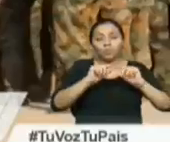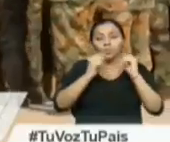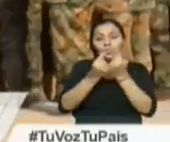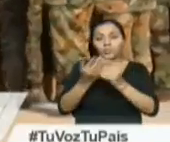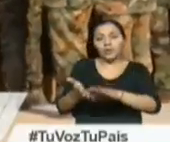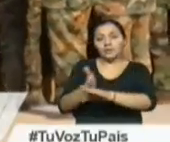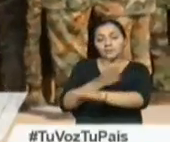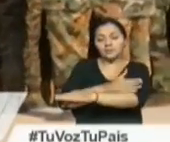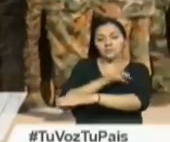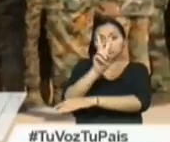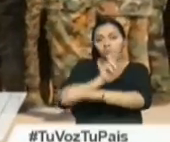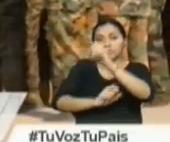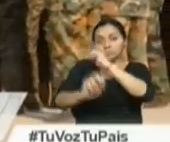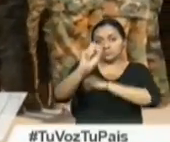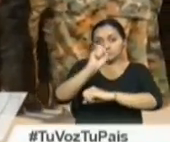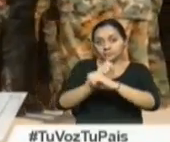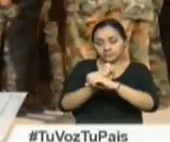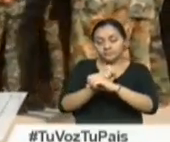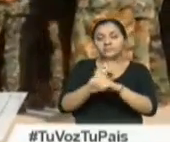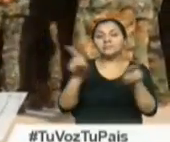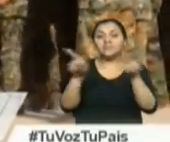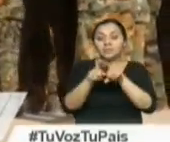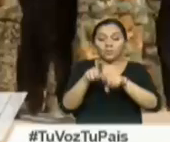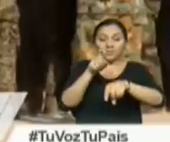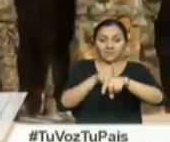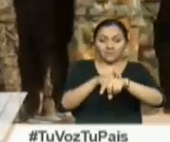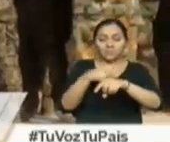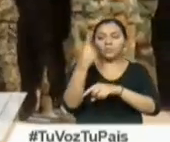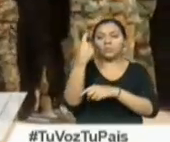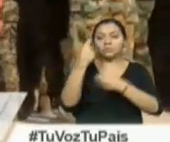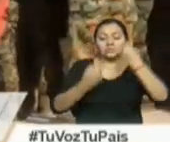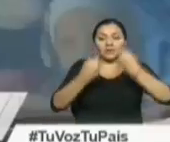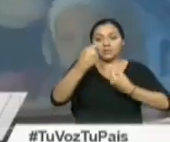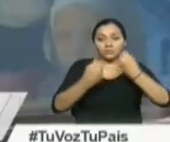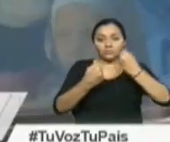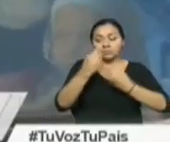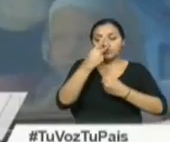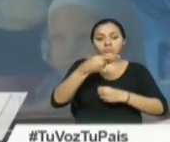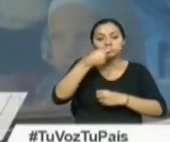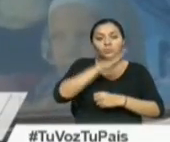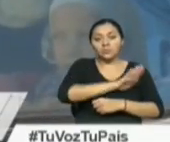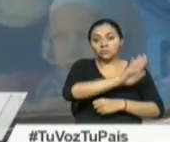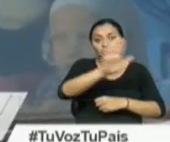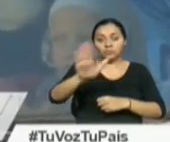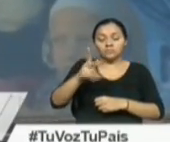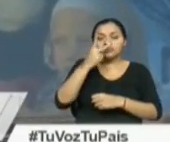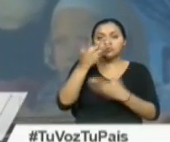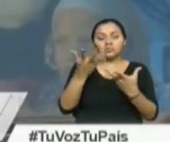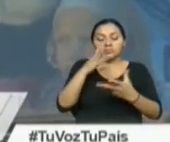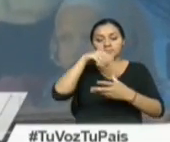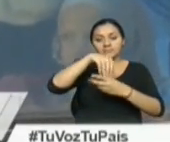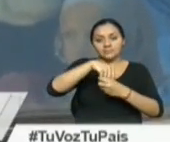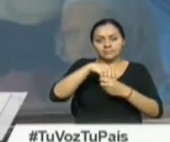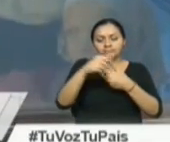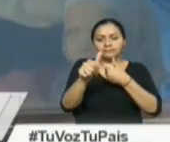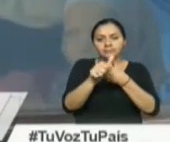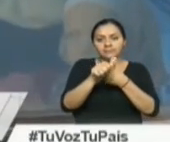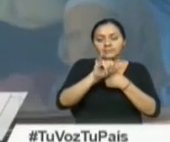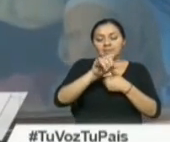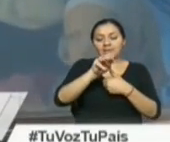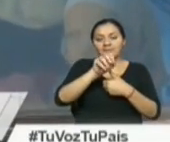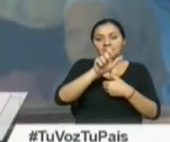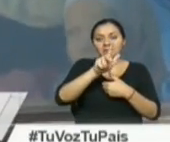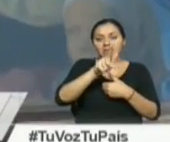hace 2 años. En paralelo, otros 11 vehículos salieron de los poblados insurgentes de Sabadani, Sergaya y Jabal